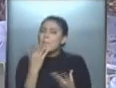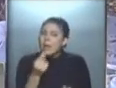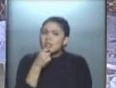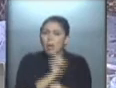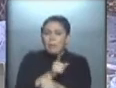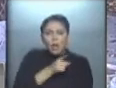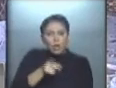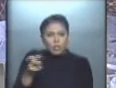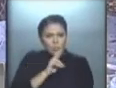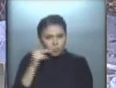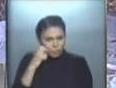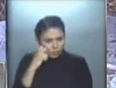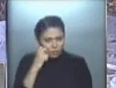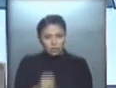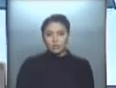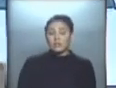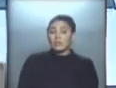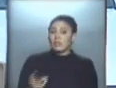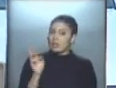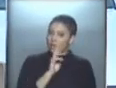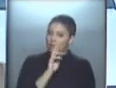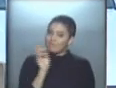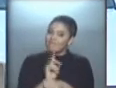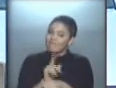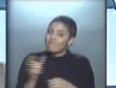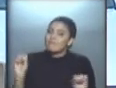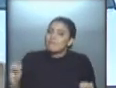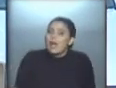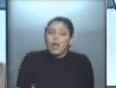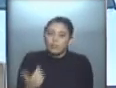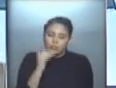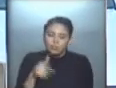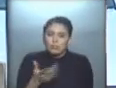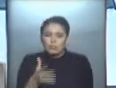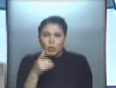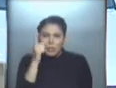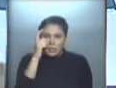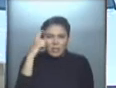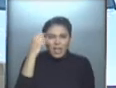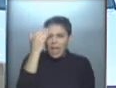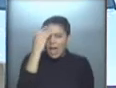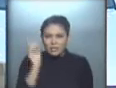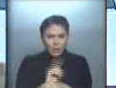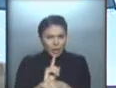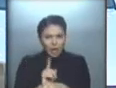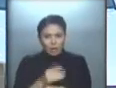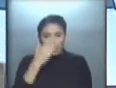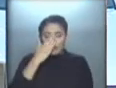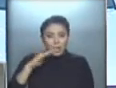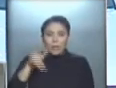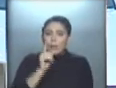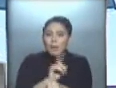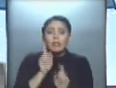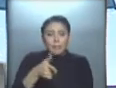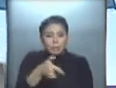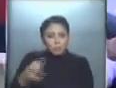y si tiene perros bravos así que no sé son como 10 15 pero tenía pero últimamente mató un montón